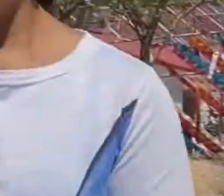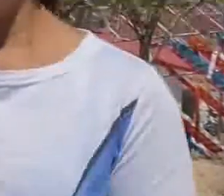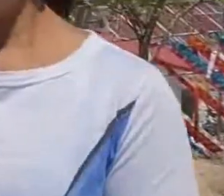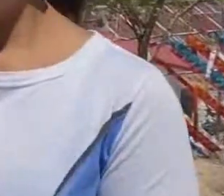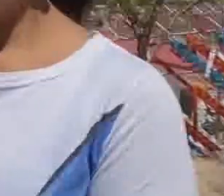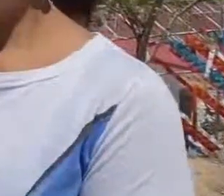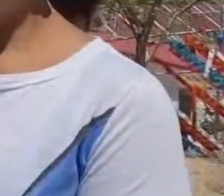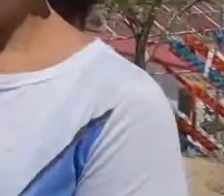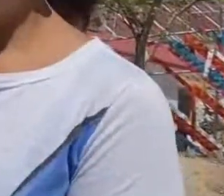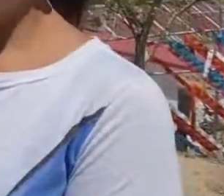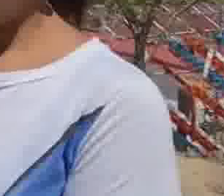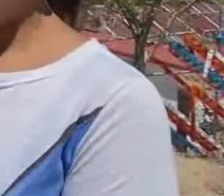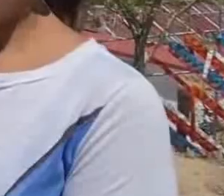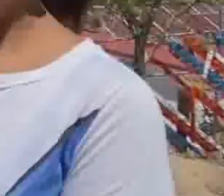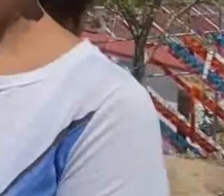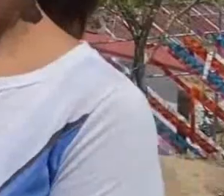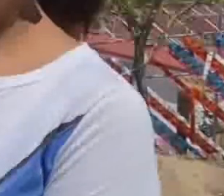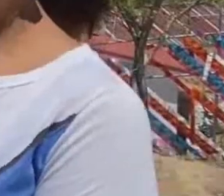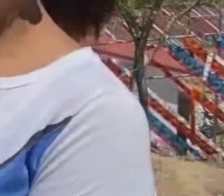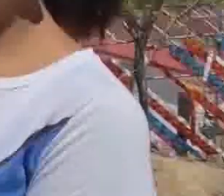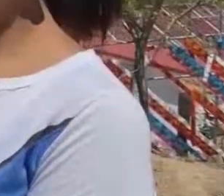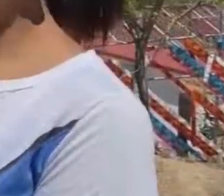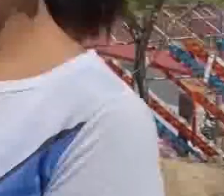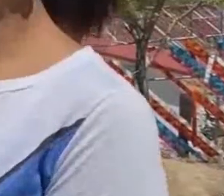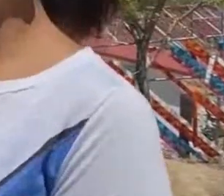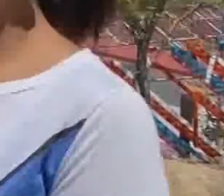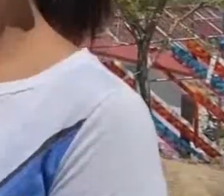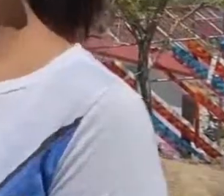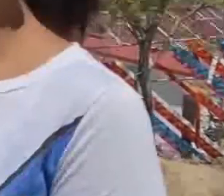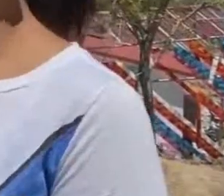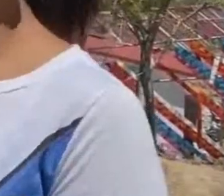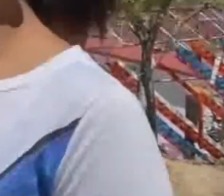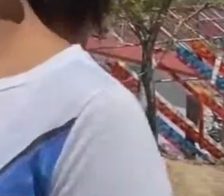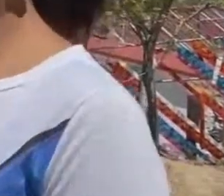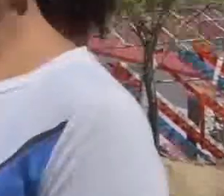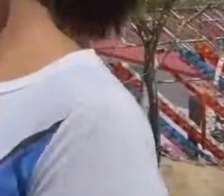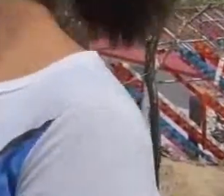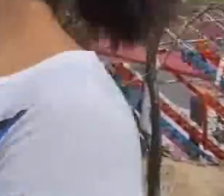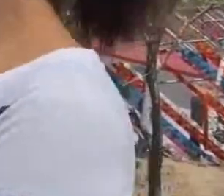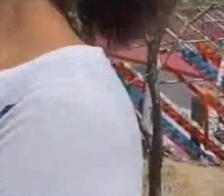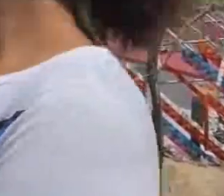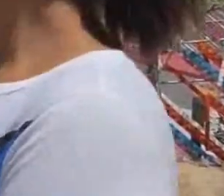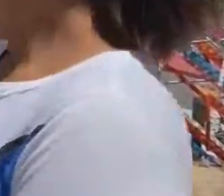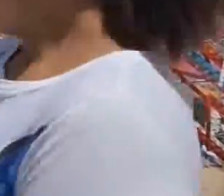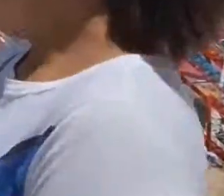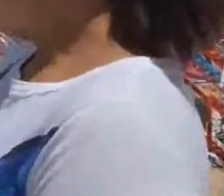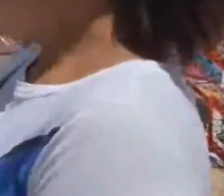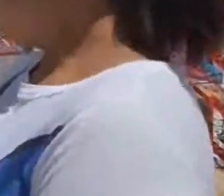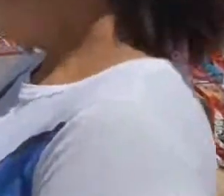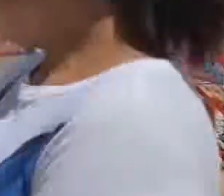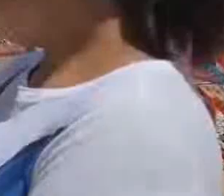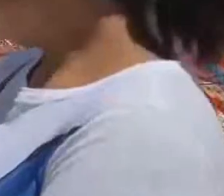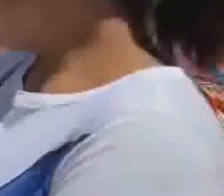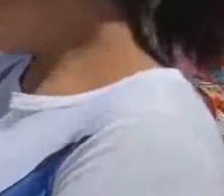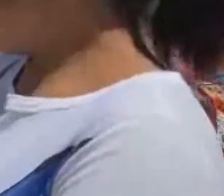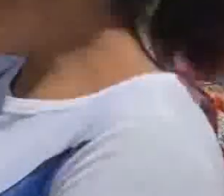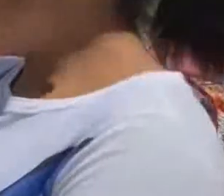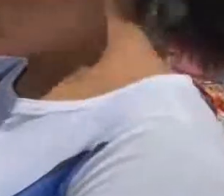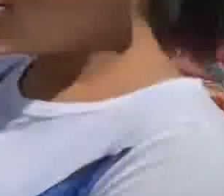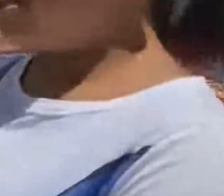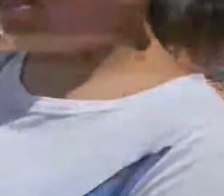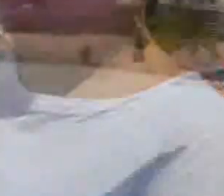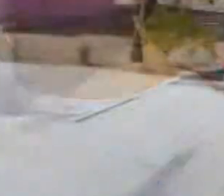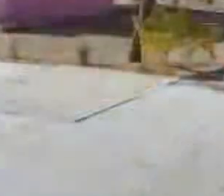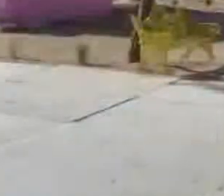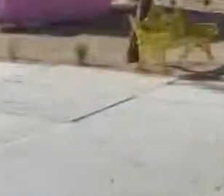niño lleva ya 2 ciclos aquí y, bueno, cuando entró mi niño no tenía techado, y pues ahorita